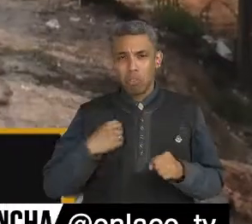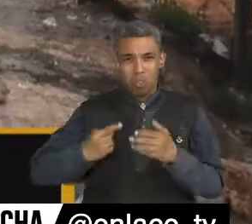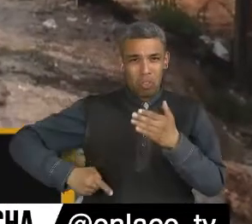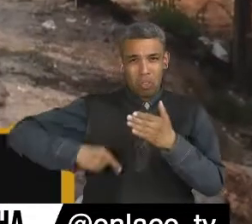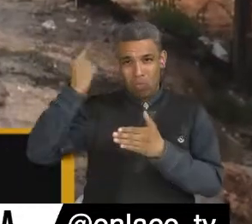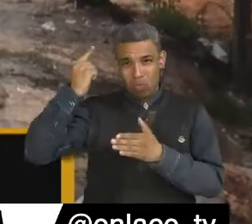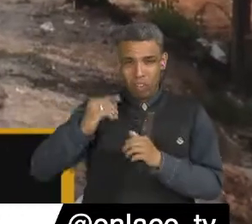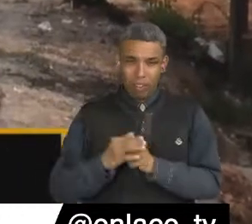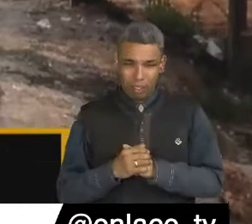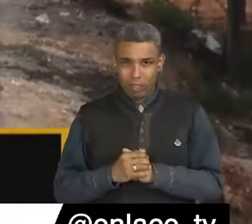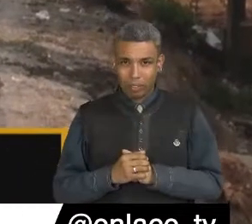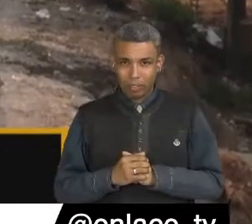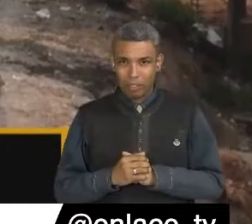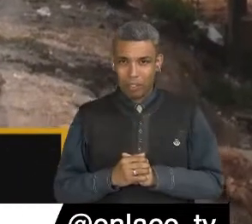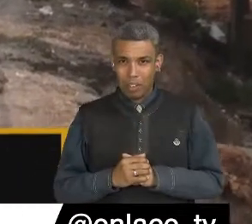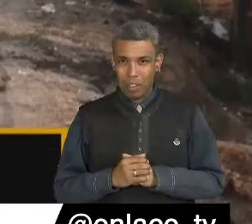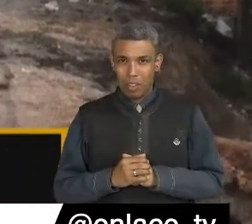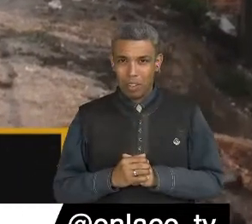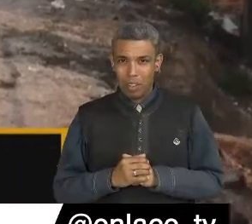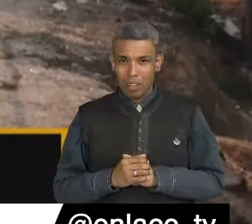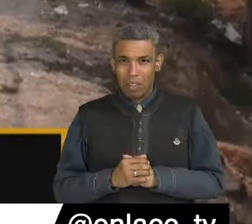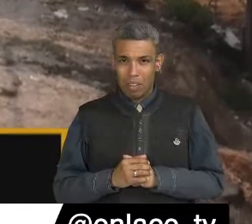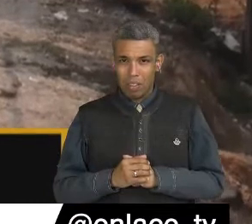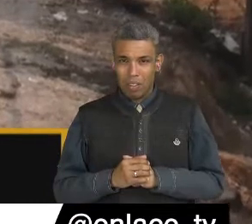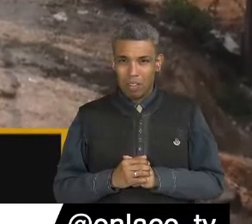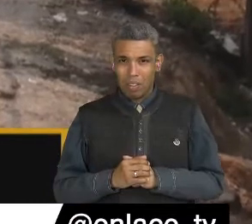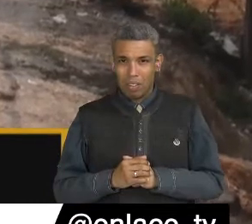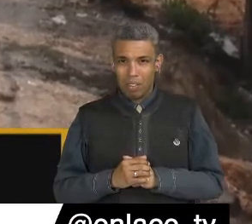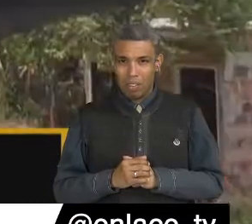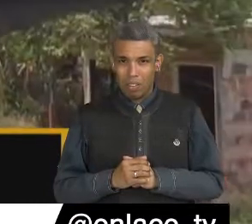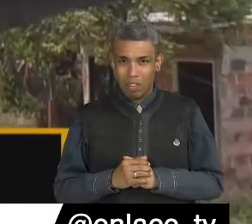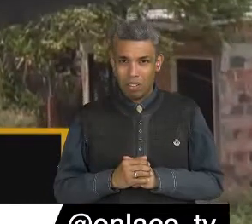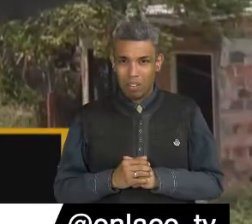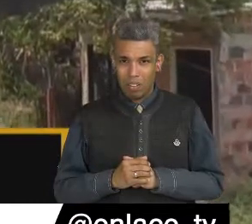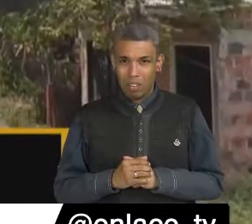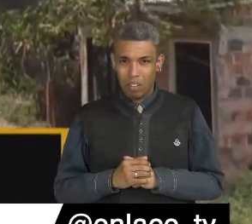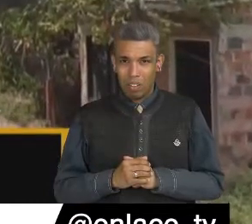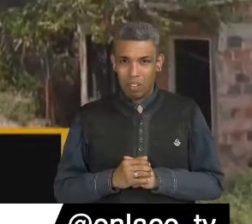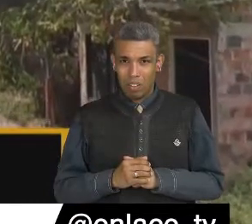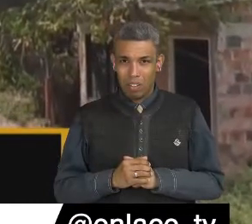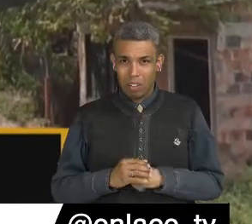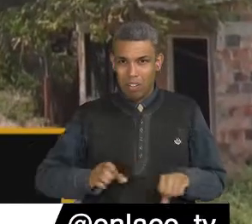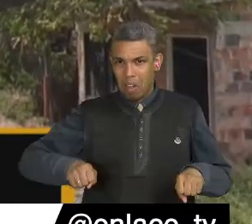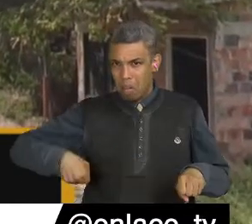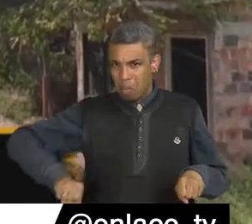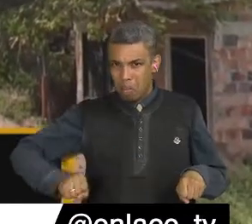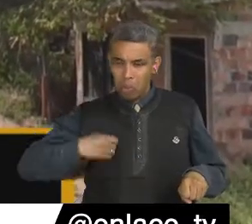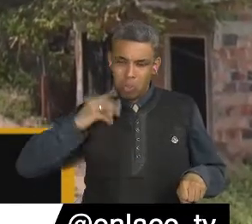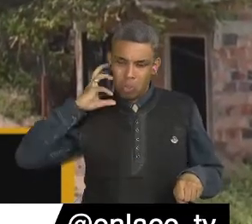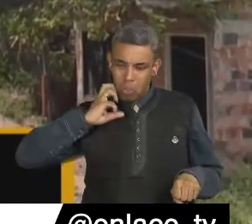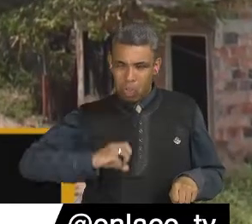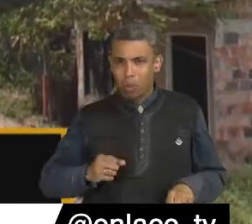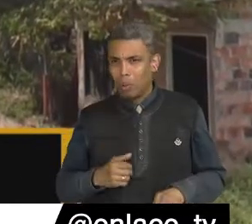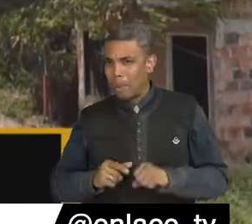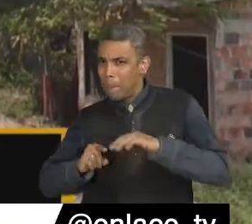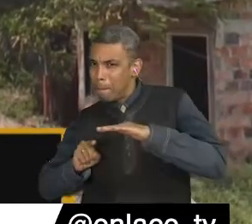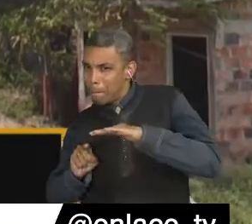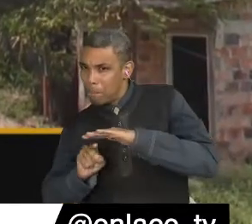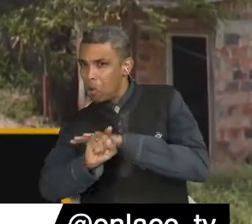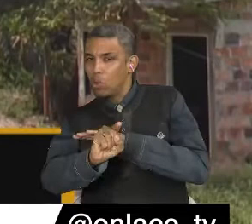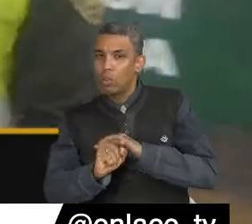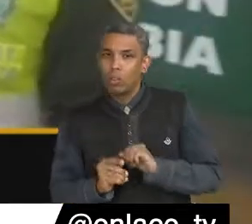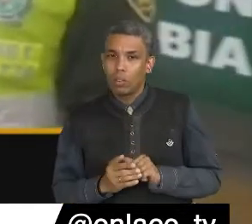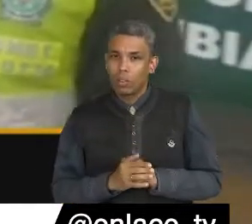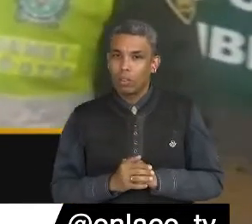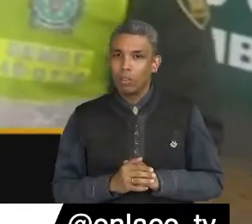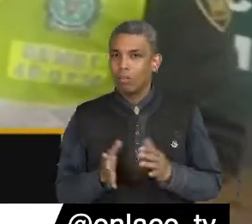en las cuales se había utilizado pues para emprender la huida con esta motocicleta. Es allí donde a través del modelo y la información de